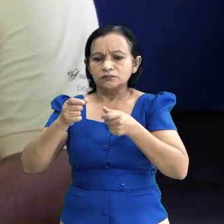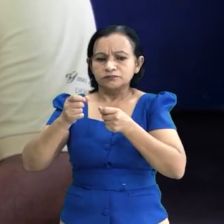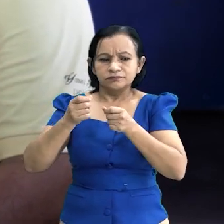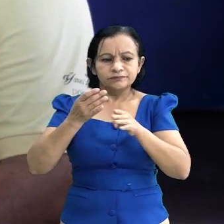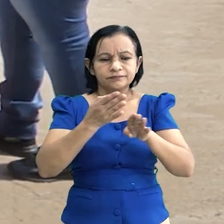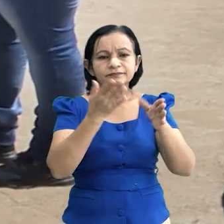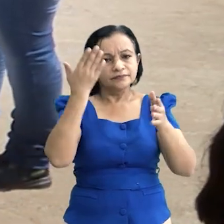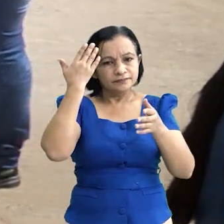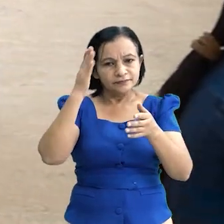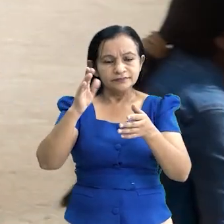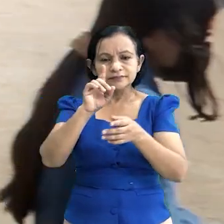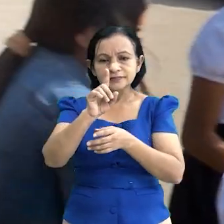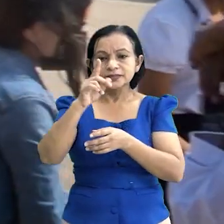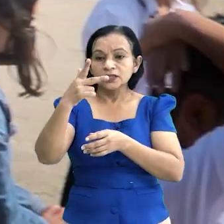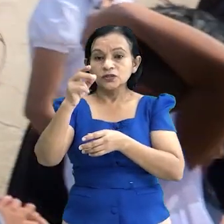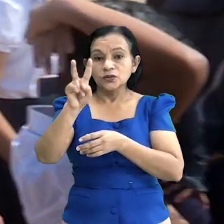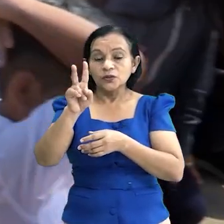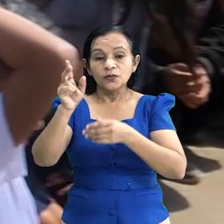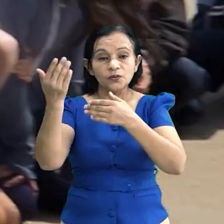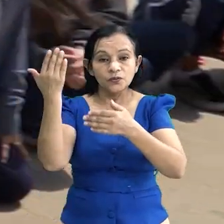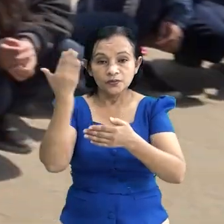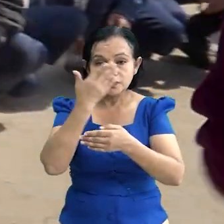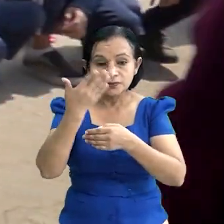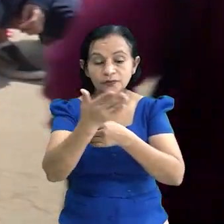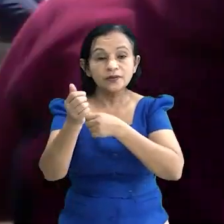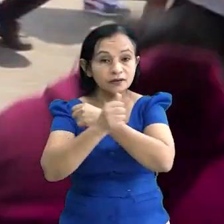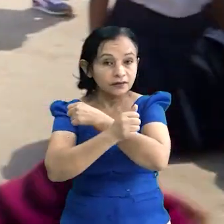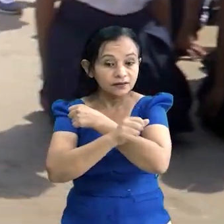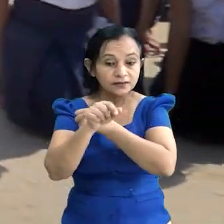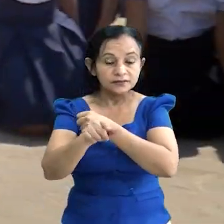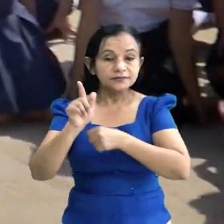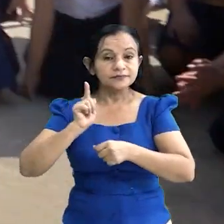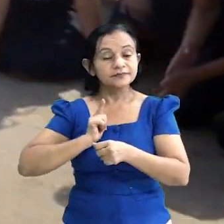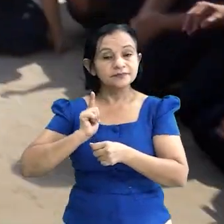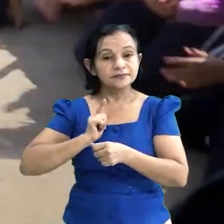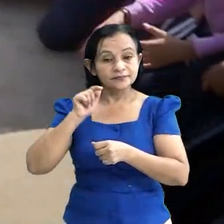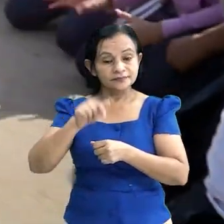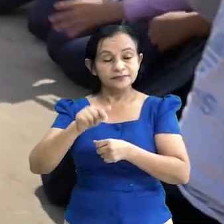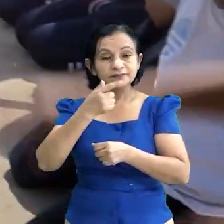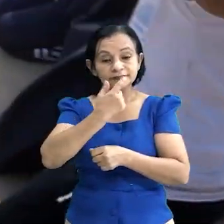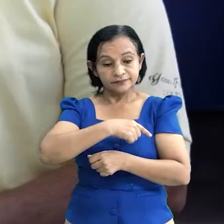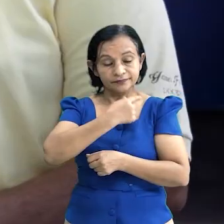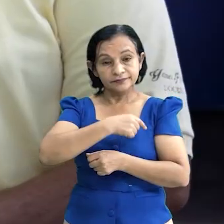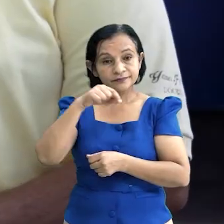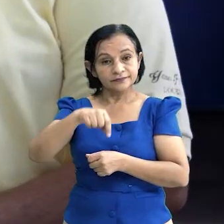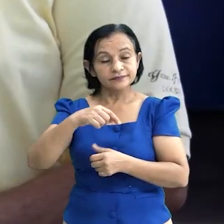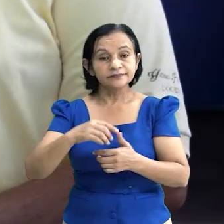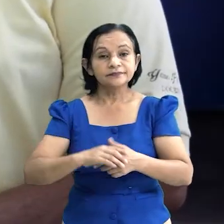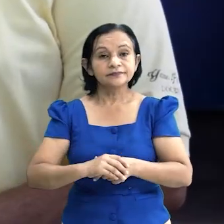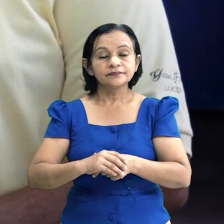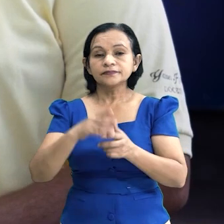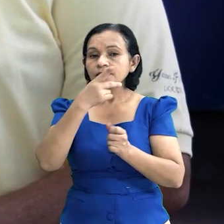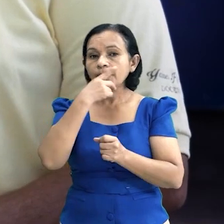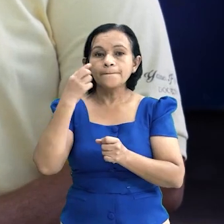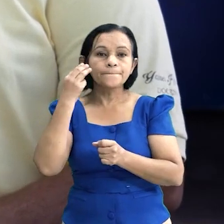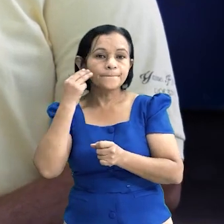qué hacer. Son 182 estudiantes los que nosotros albergamos y los padres